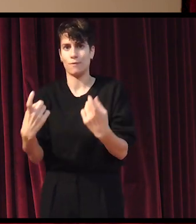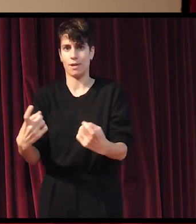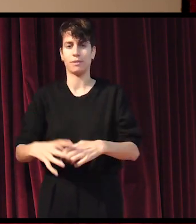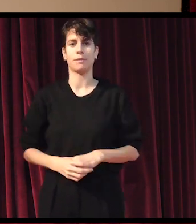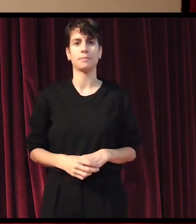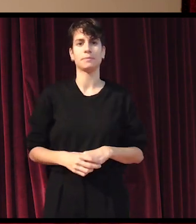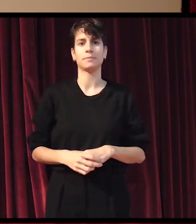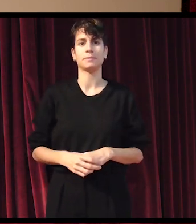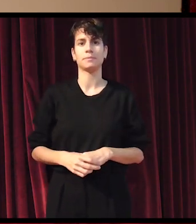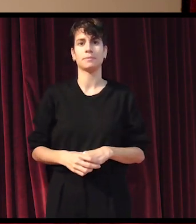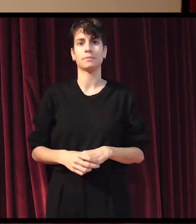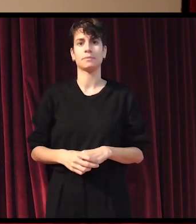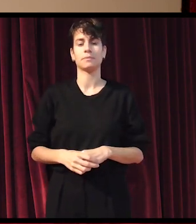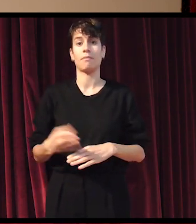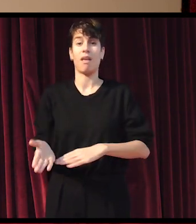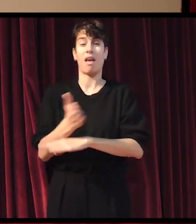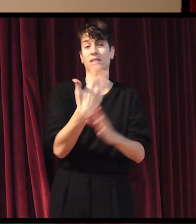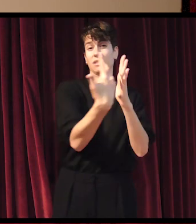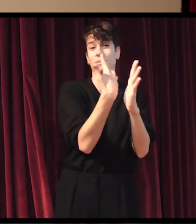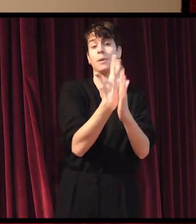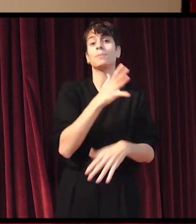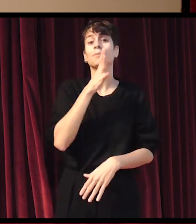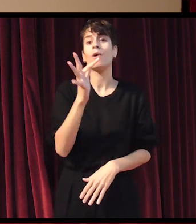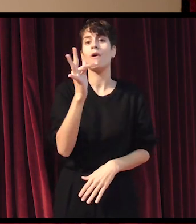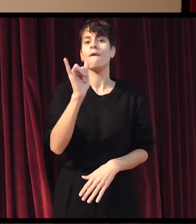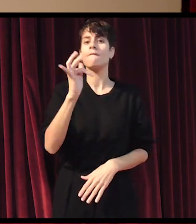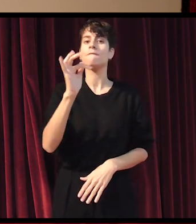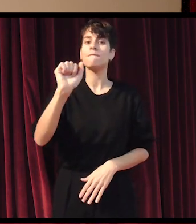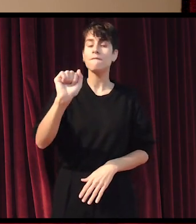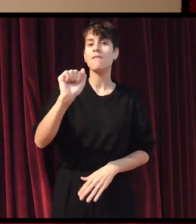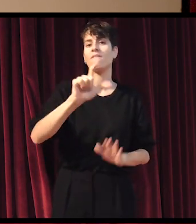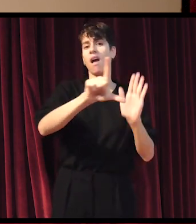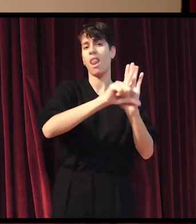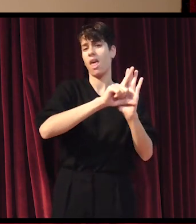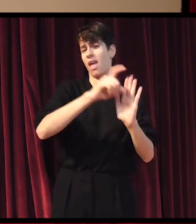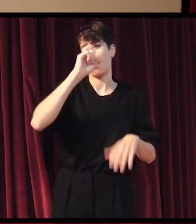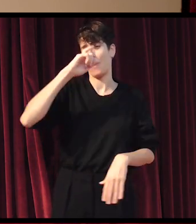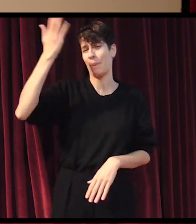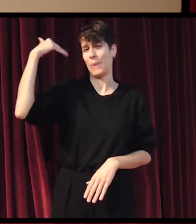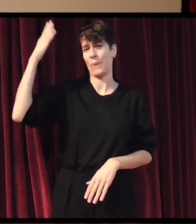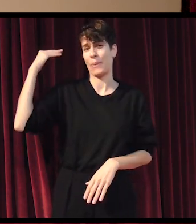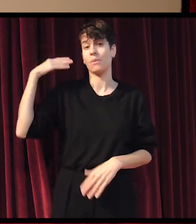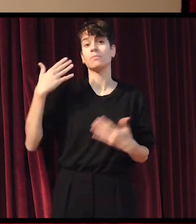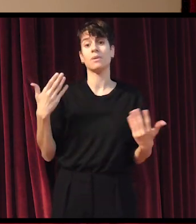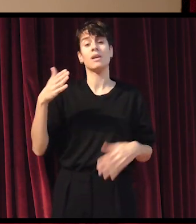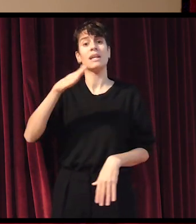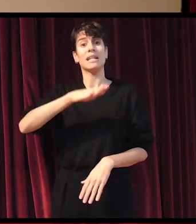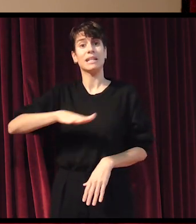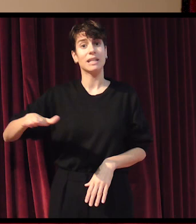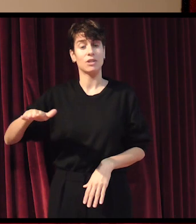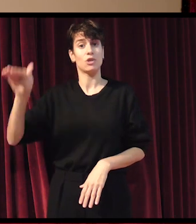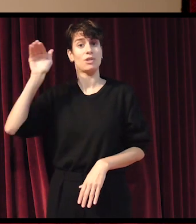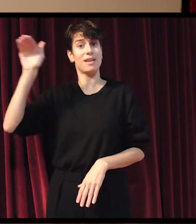Nos habían explicado que este problema derivaba de una normativa de la FIFA que estaba vigente desde hace años y que impedía federar a los niños